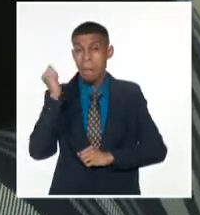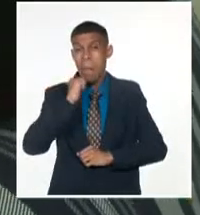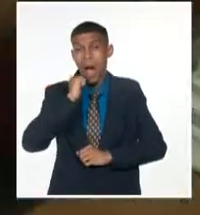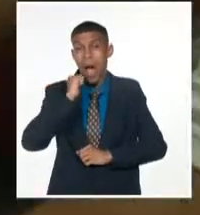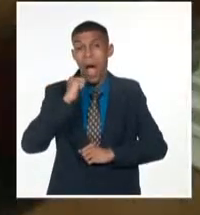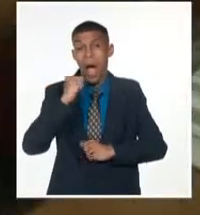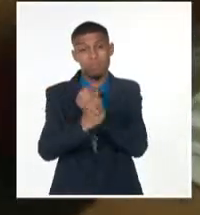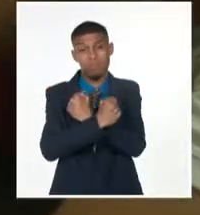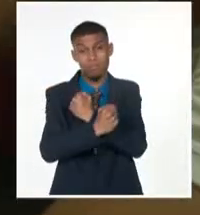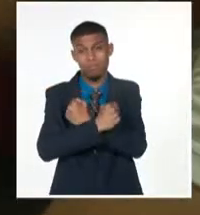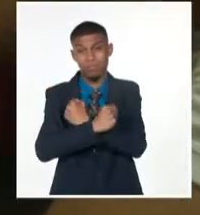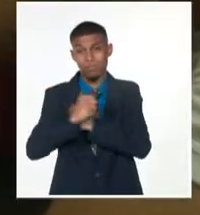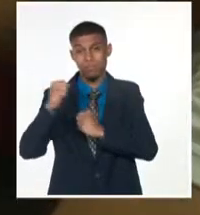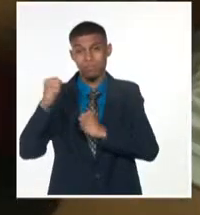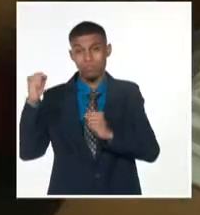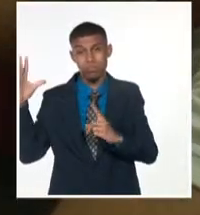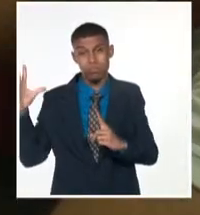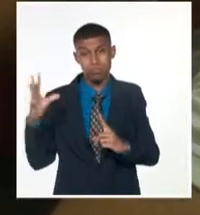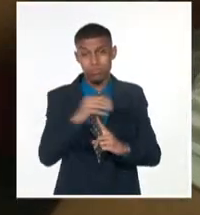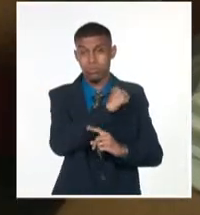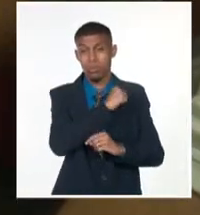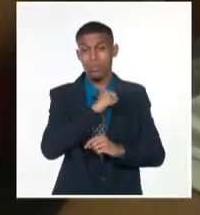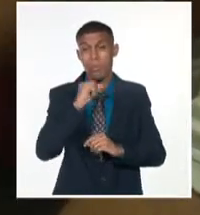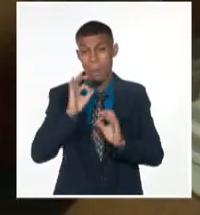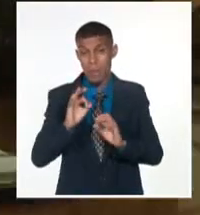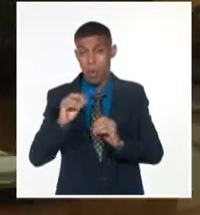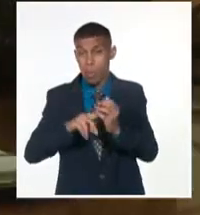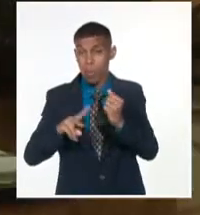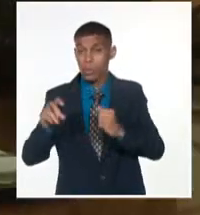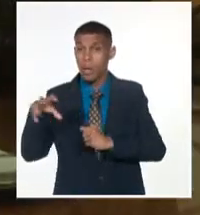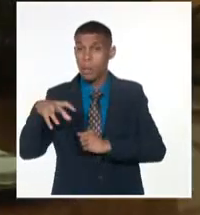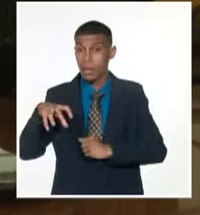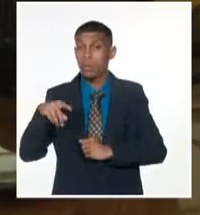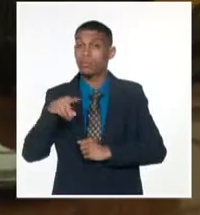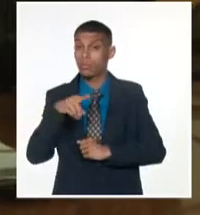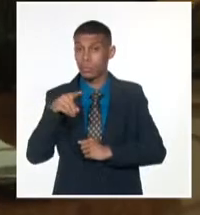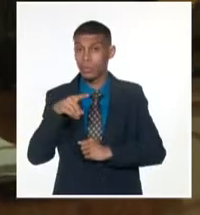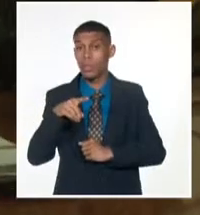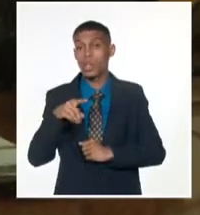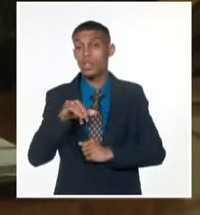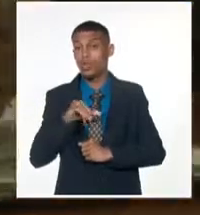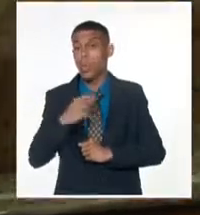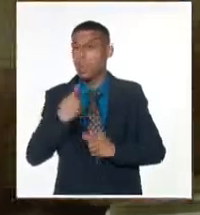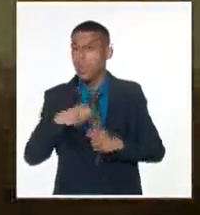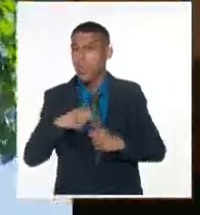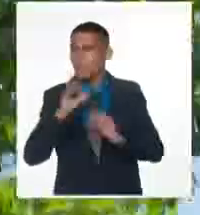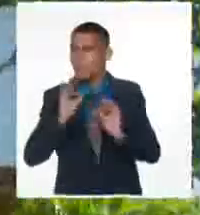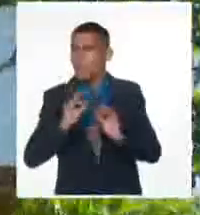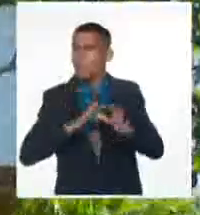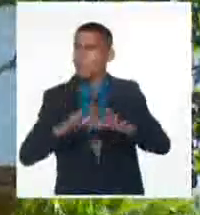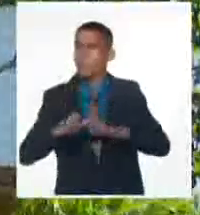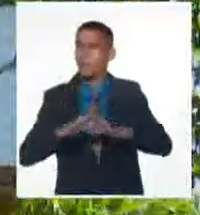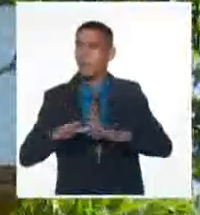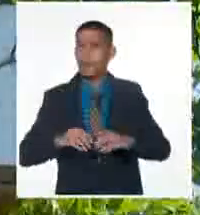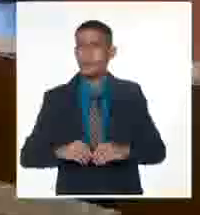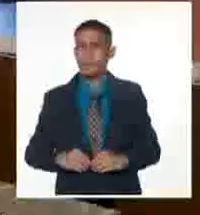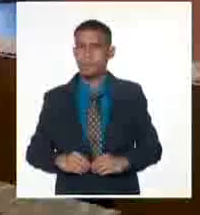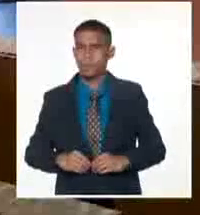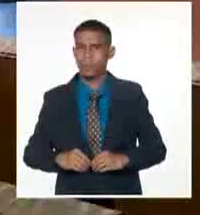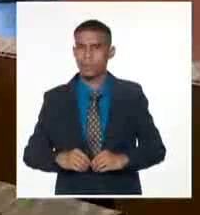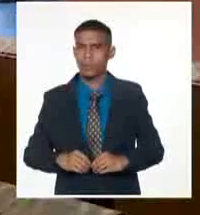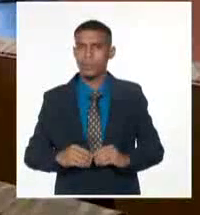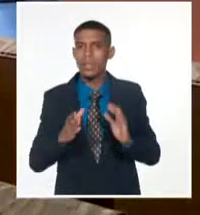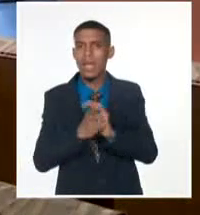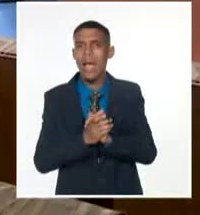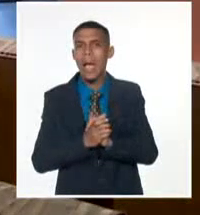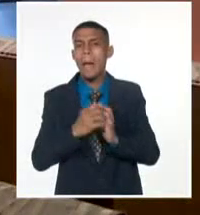historia, ratifica la máxima de que en prever está todo el arte de salvar. Meteoro 2023 tuvo